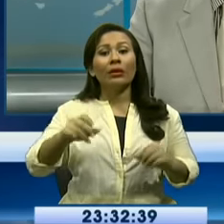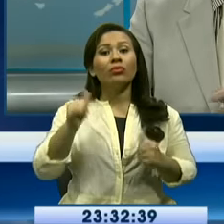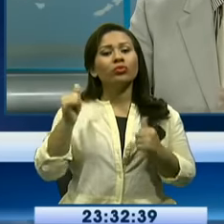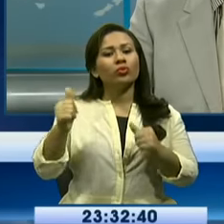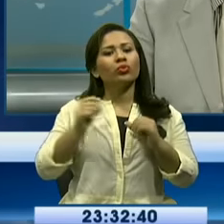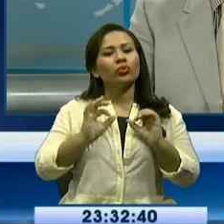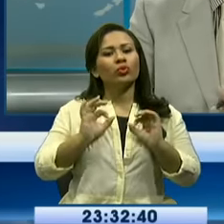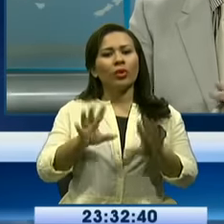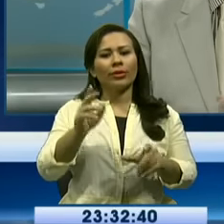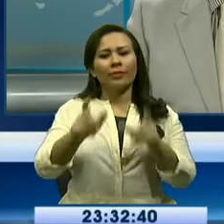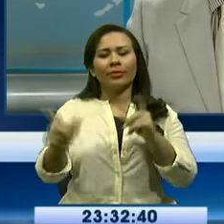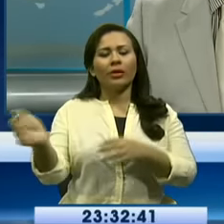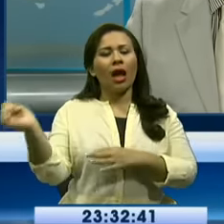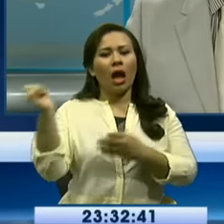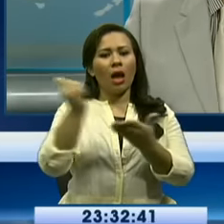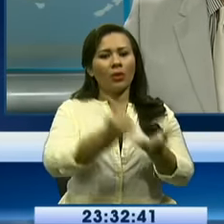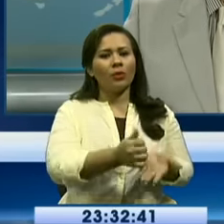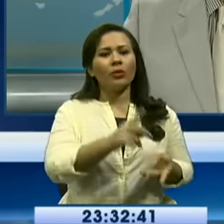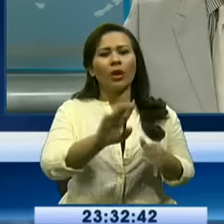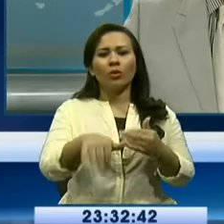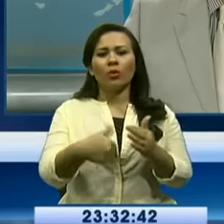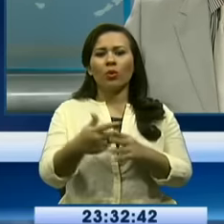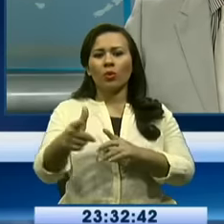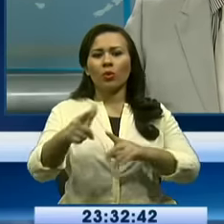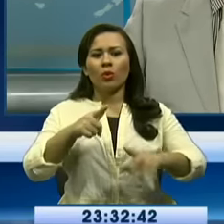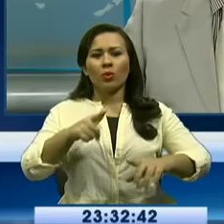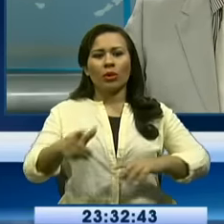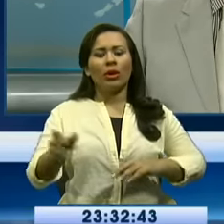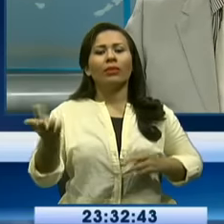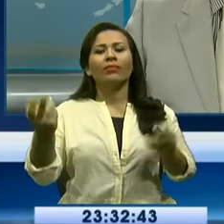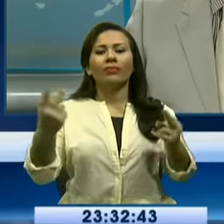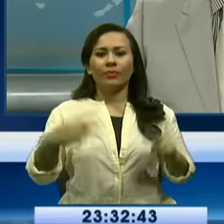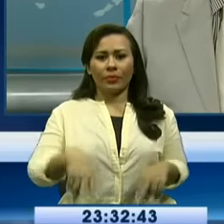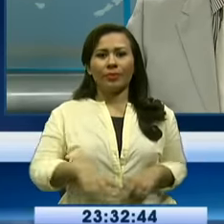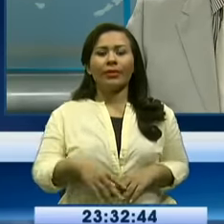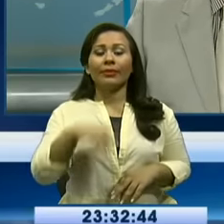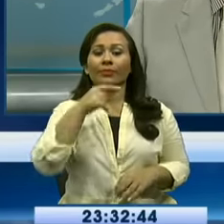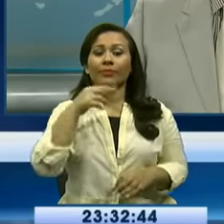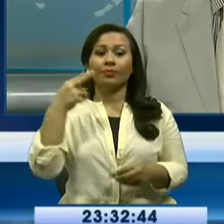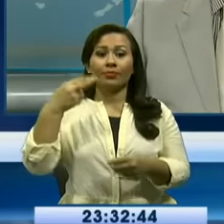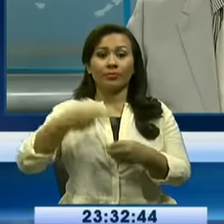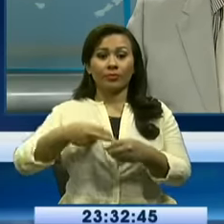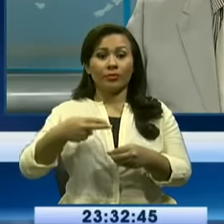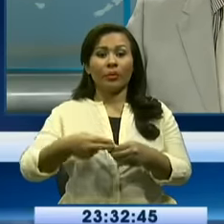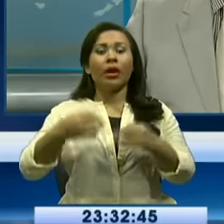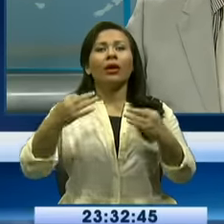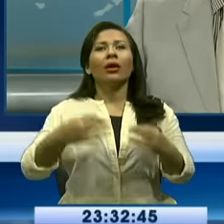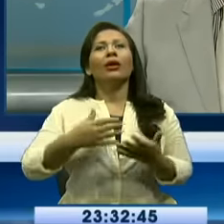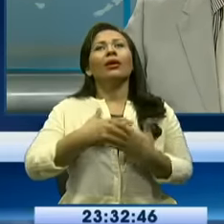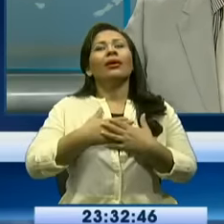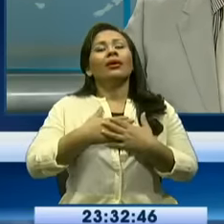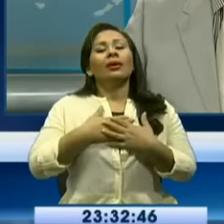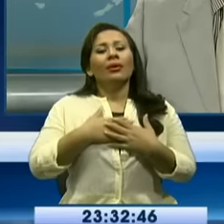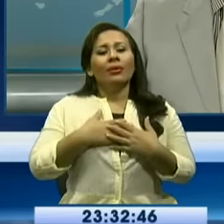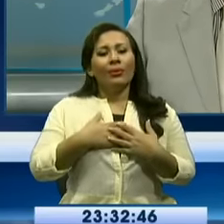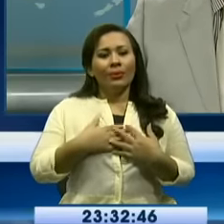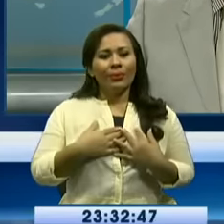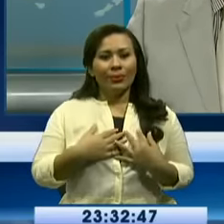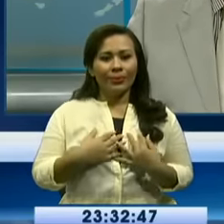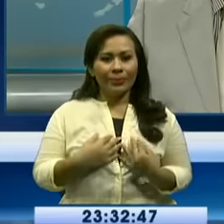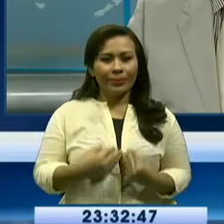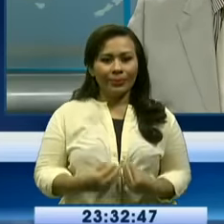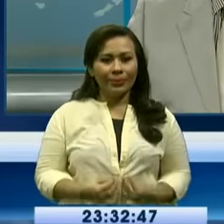de los municipios que han venido con ayuda de todos los cantones, se han hecho presentes, y eso yo creo porque ya nos